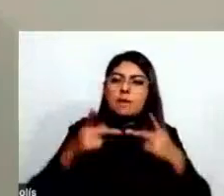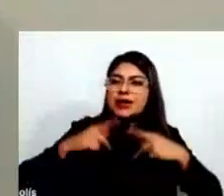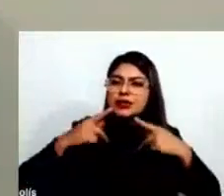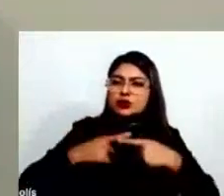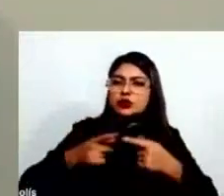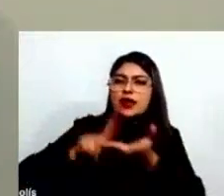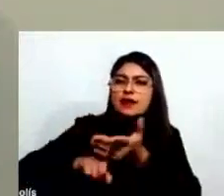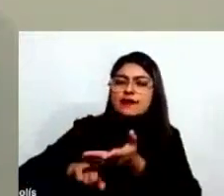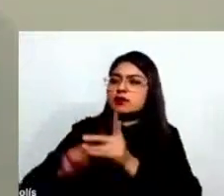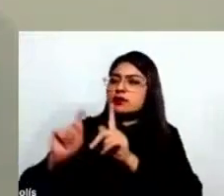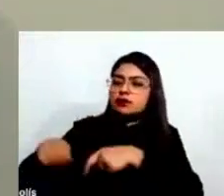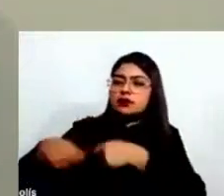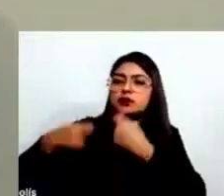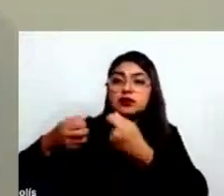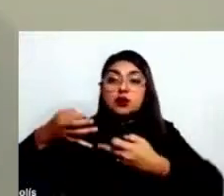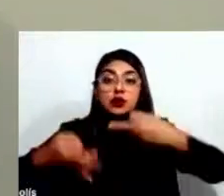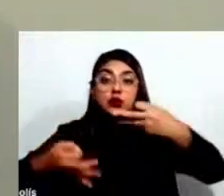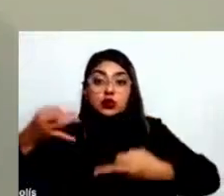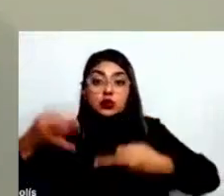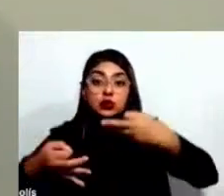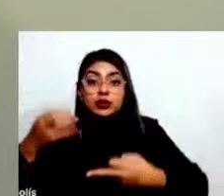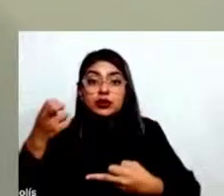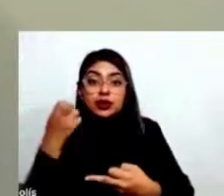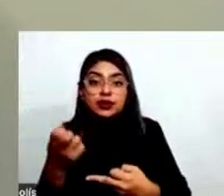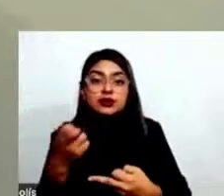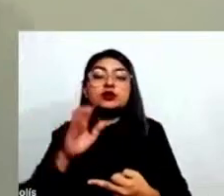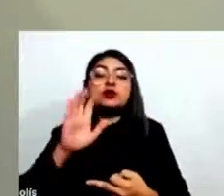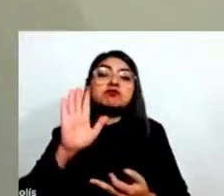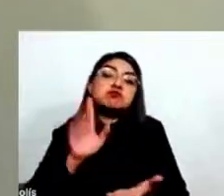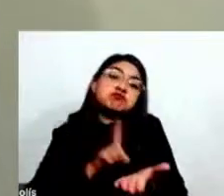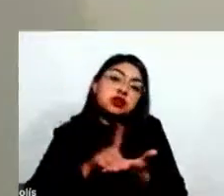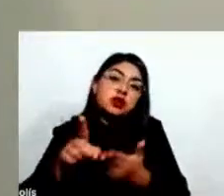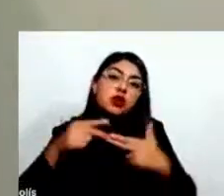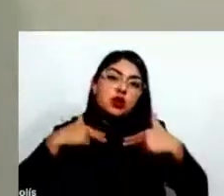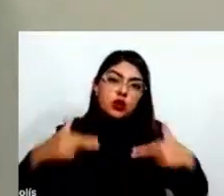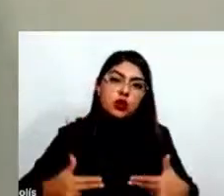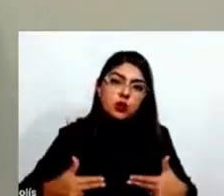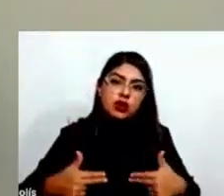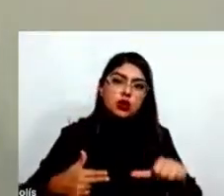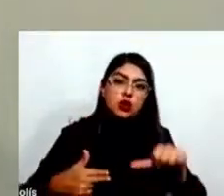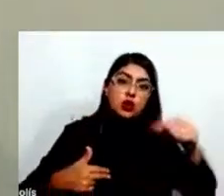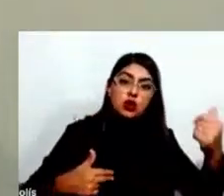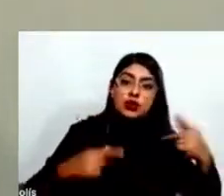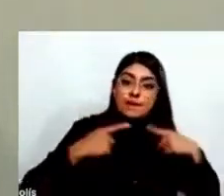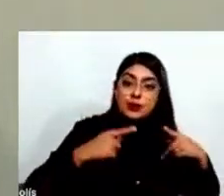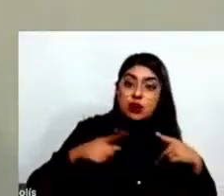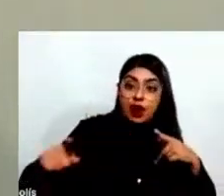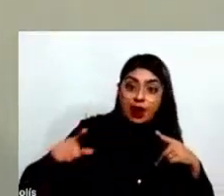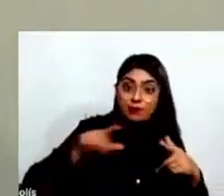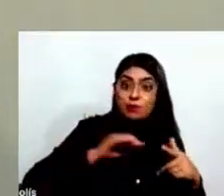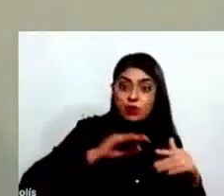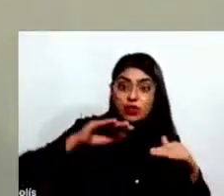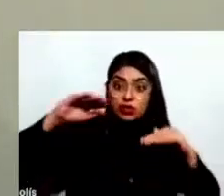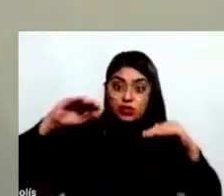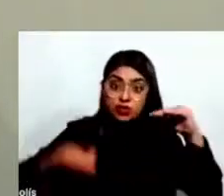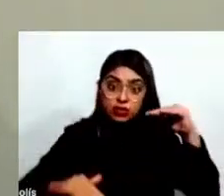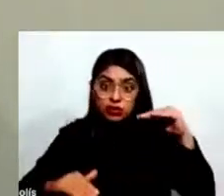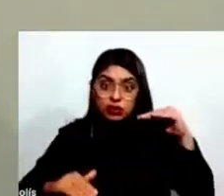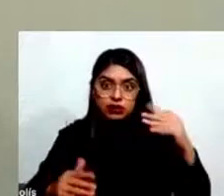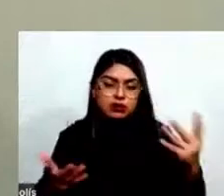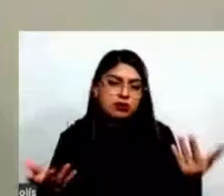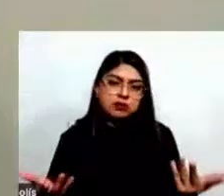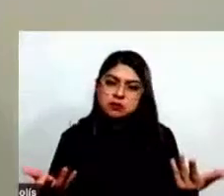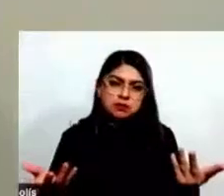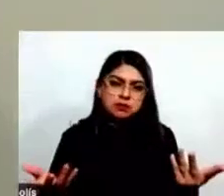siempre un menoscabo de los derechos humanos de los que goza cualquier otra persona en su calidad de ciudadano de un Estado